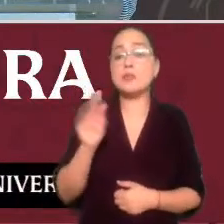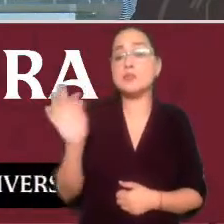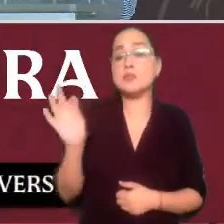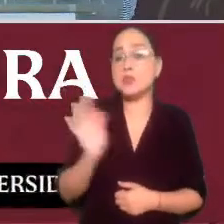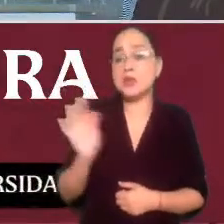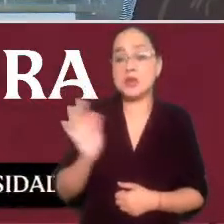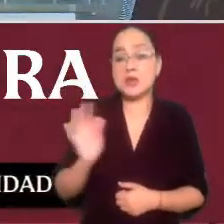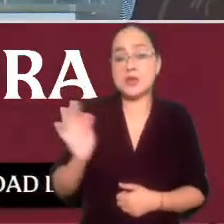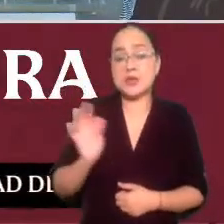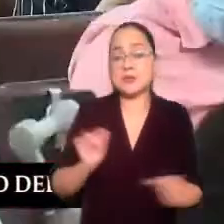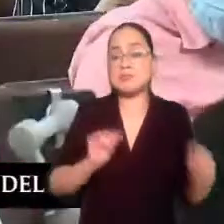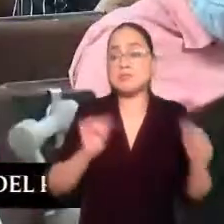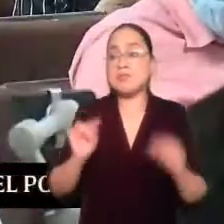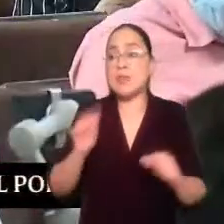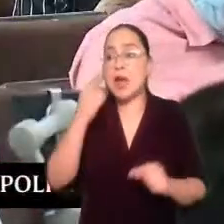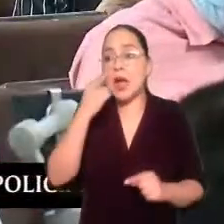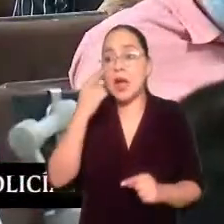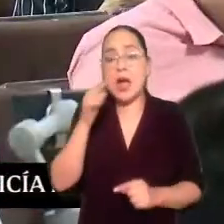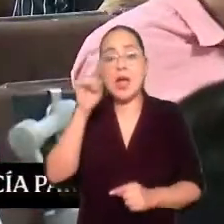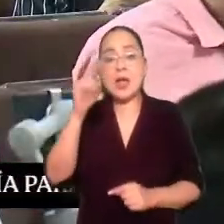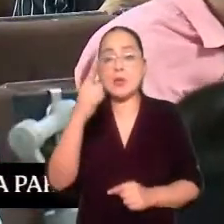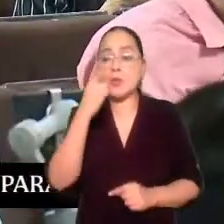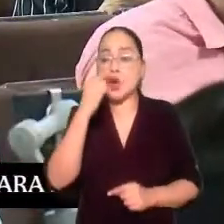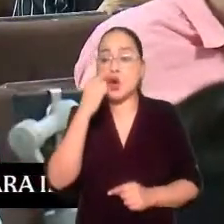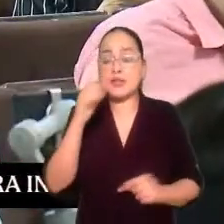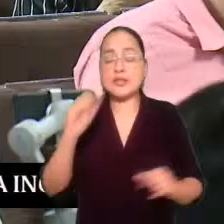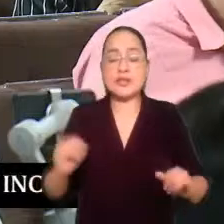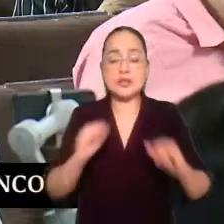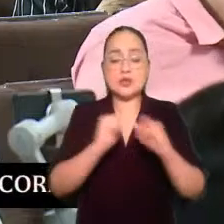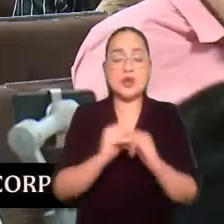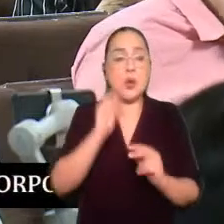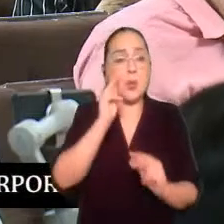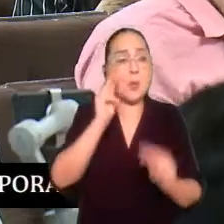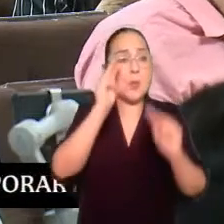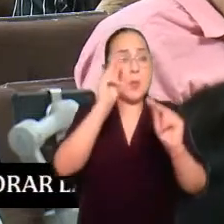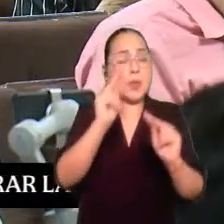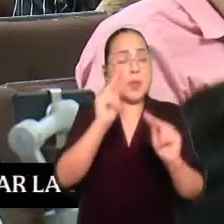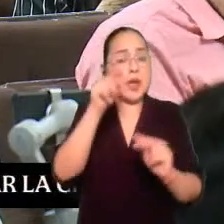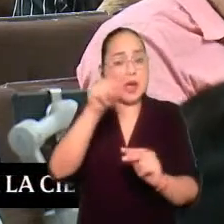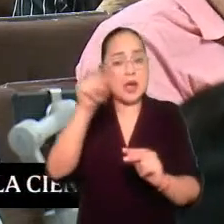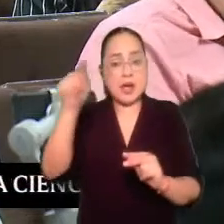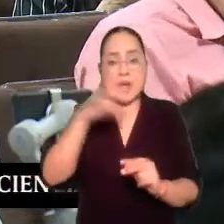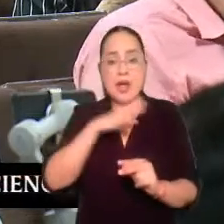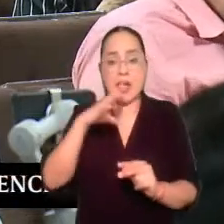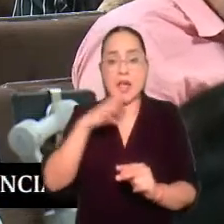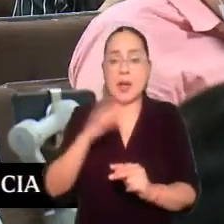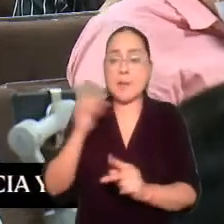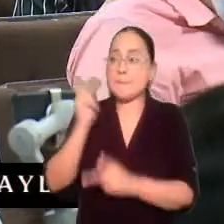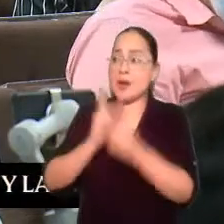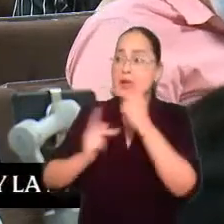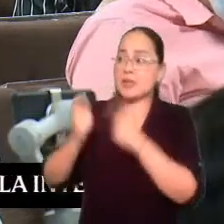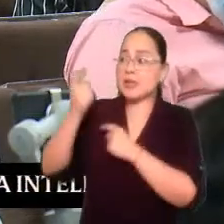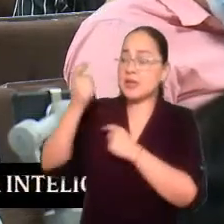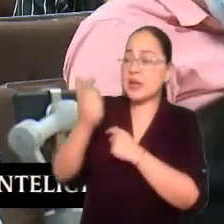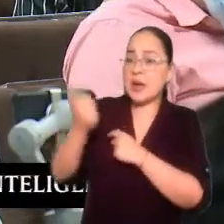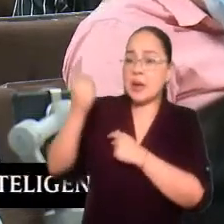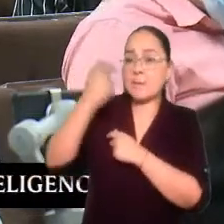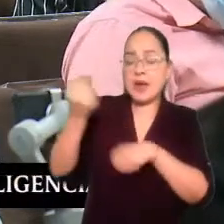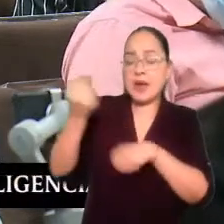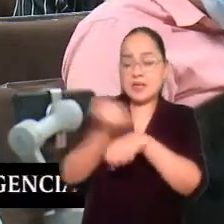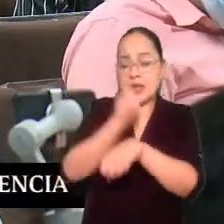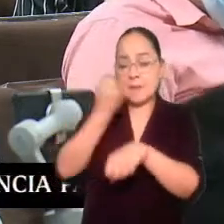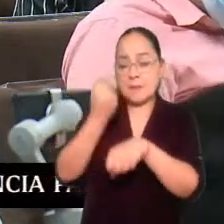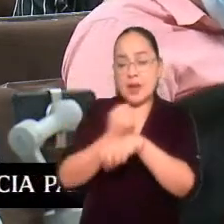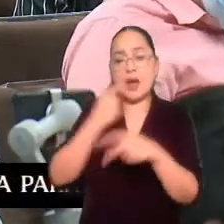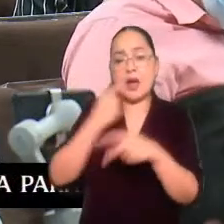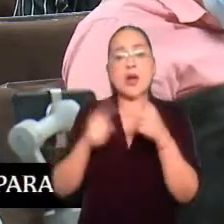aquí cerca de la corporación, se puede ver a los propios policías sacando fiadas sus botas y sus propios uniformes, porque ni eso